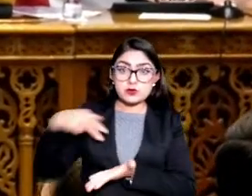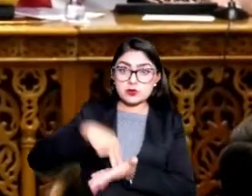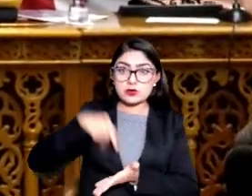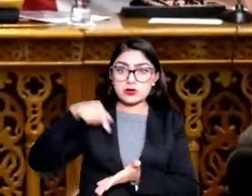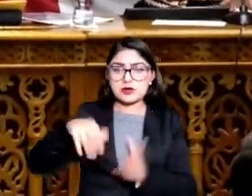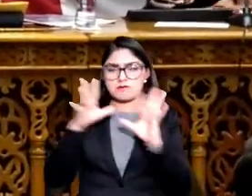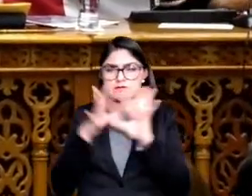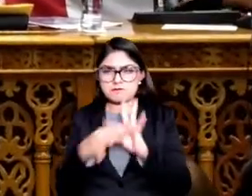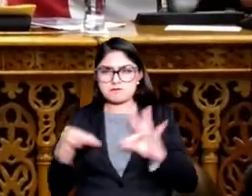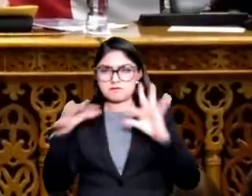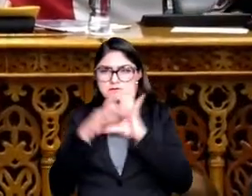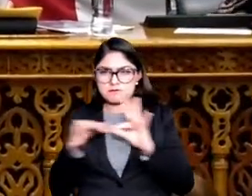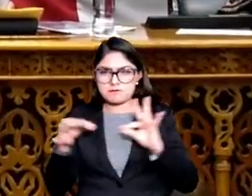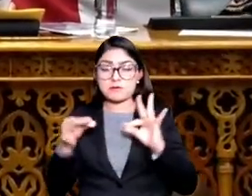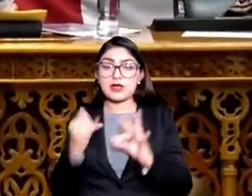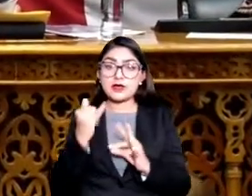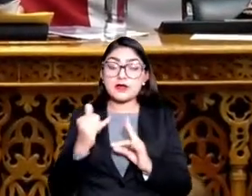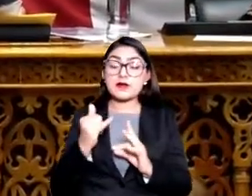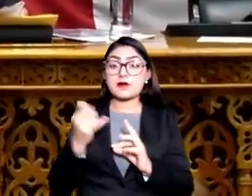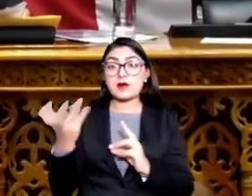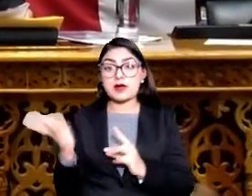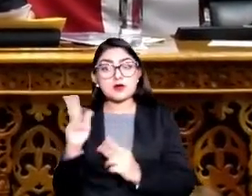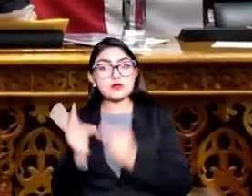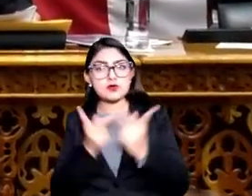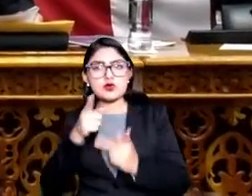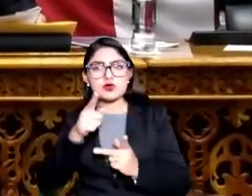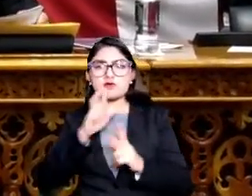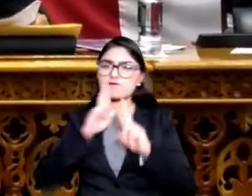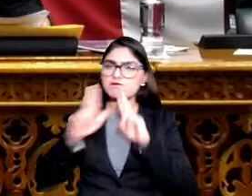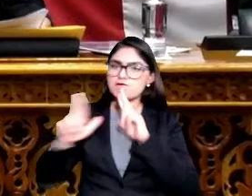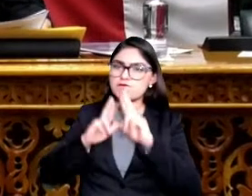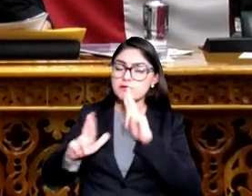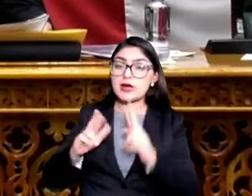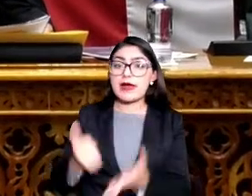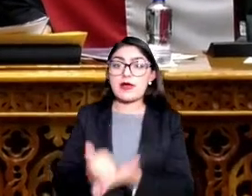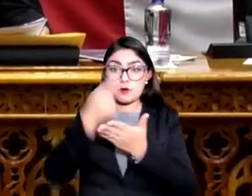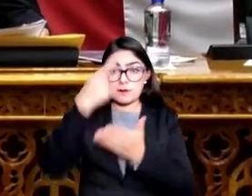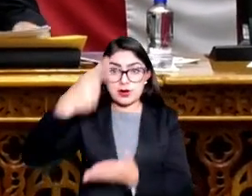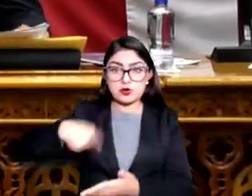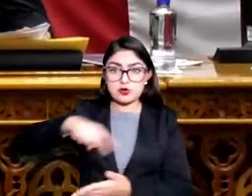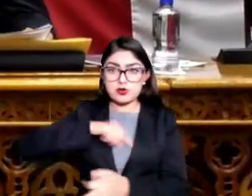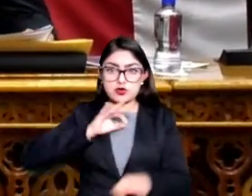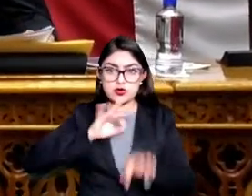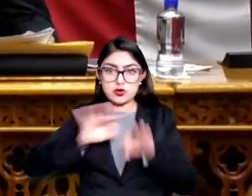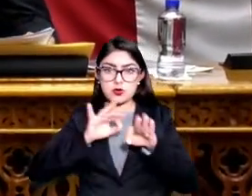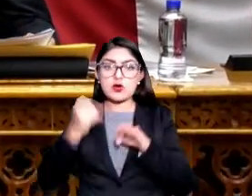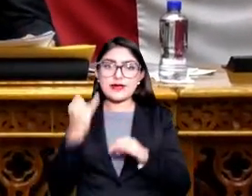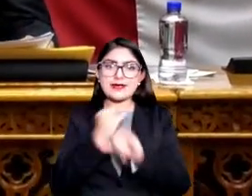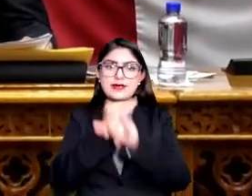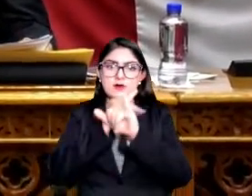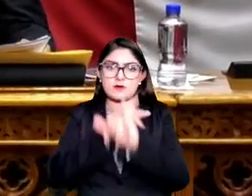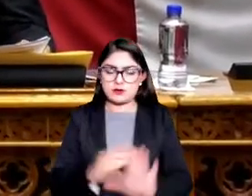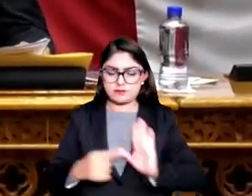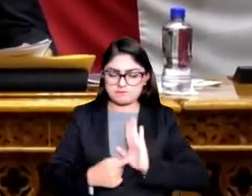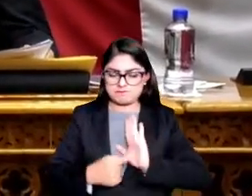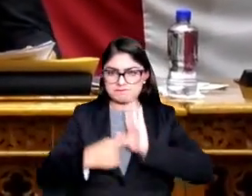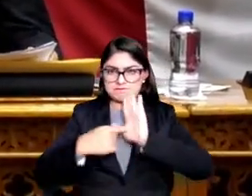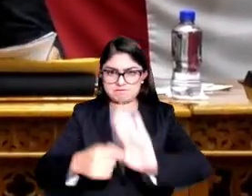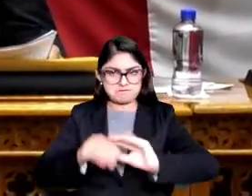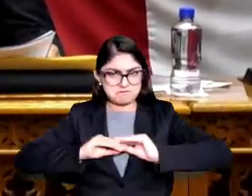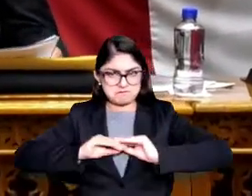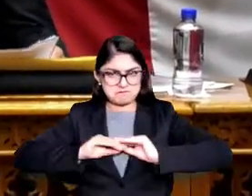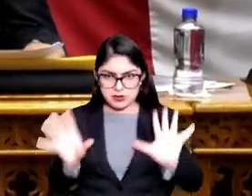y respuestas que mucho contribuyen a los trabajos que realizamos y a un sano ejercicio de transparencia pública. De igual